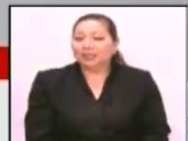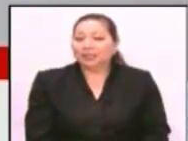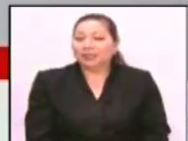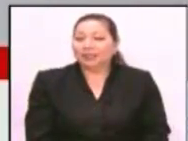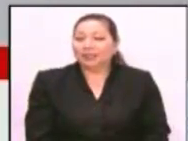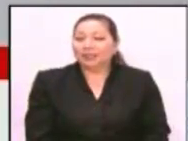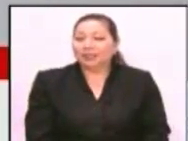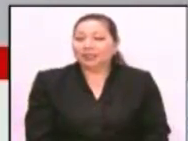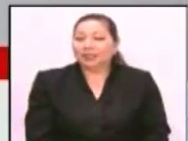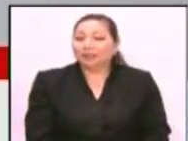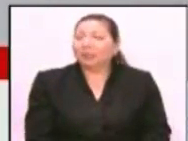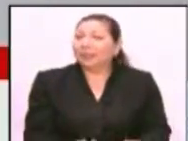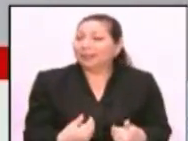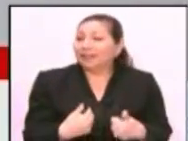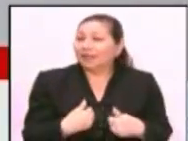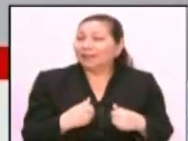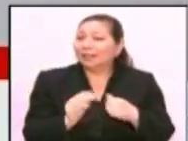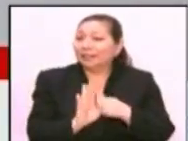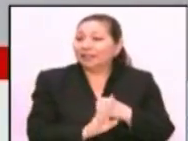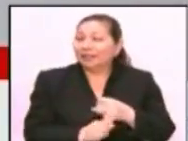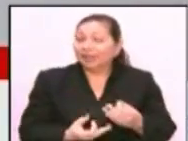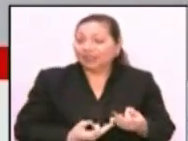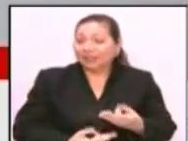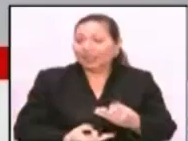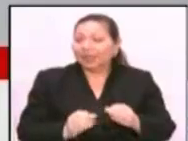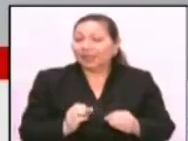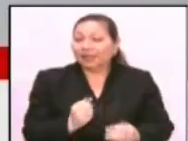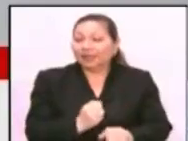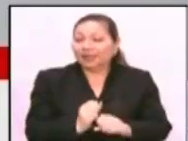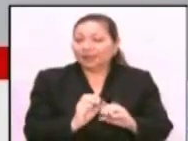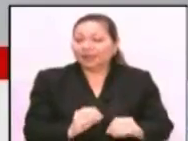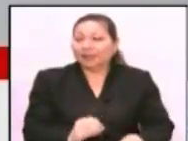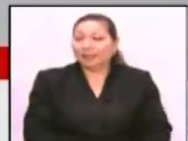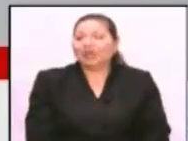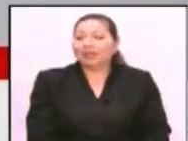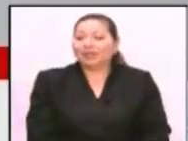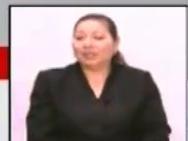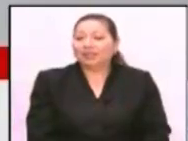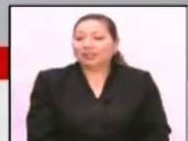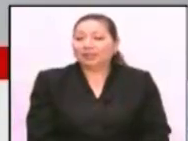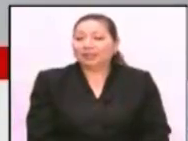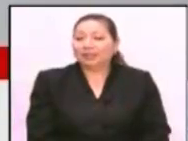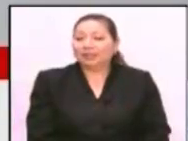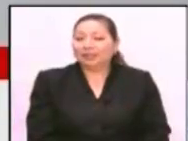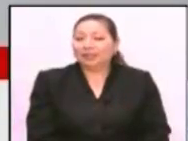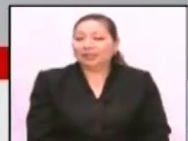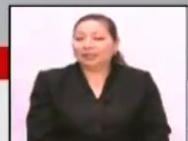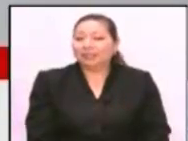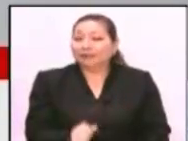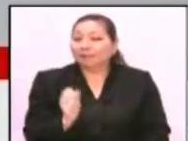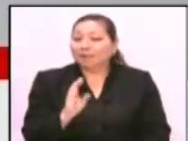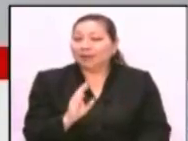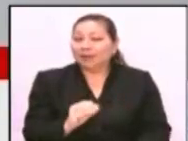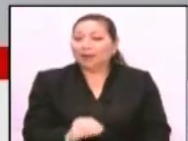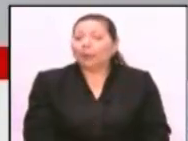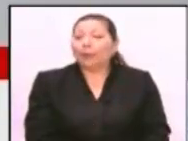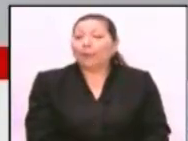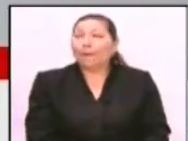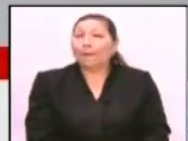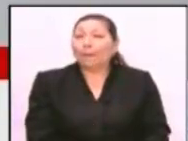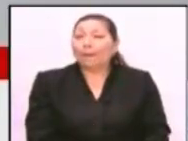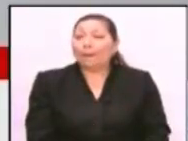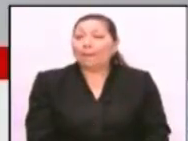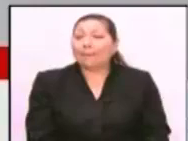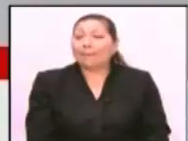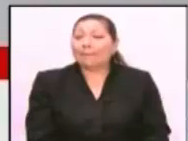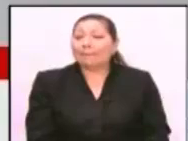yo voy a tener la garantía de la financiación si es que cumplo el fin, y entonces no importa el medio. Y ahí sí me preocupa, precisamente en cárceles